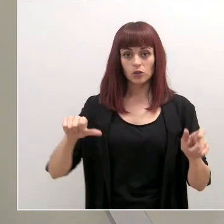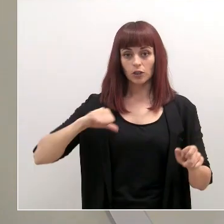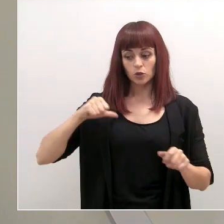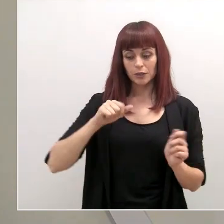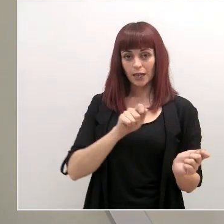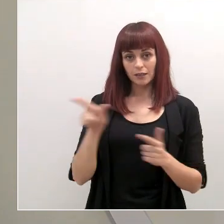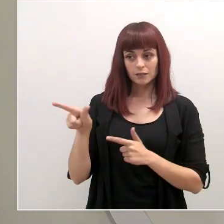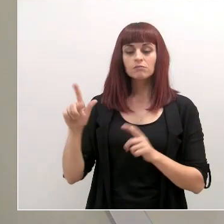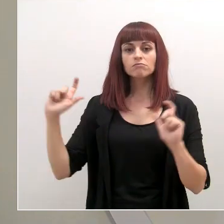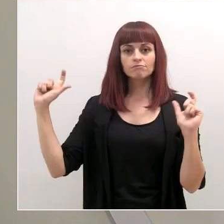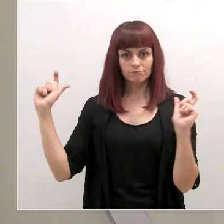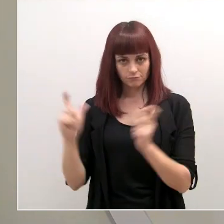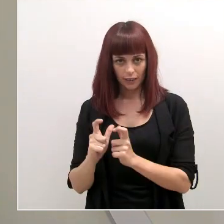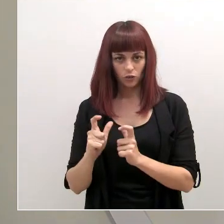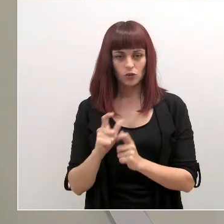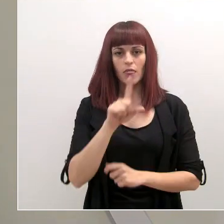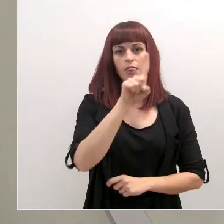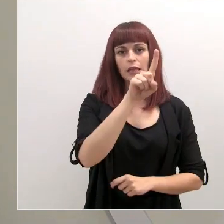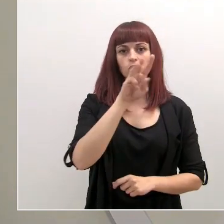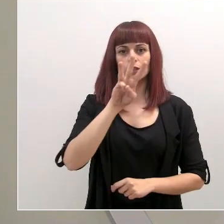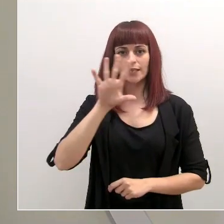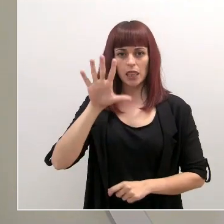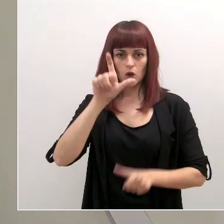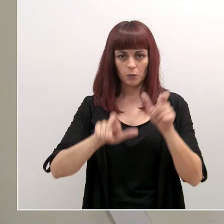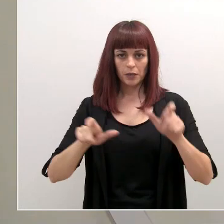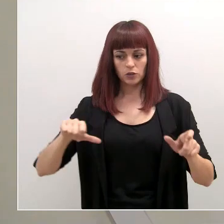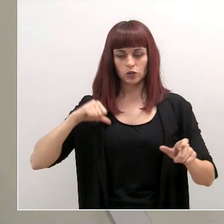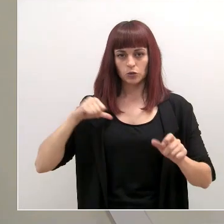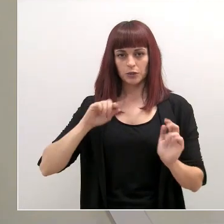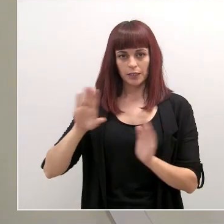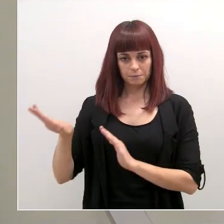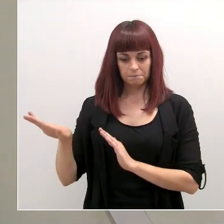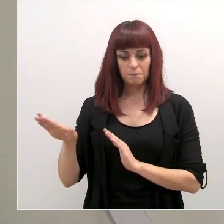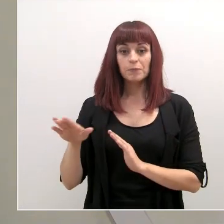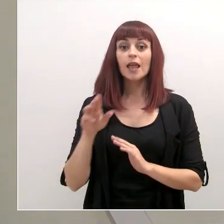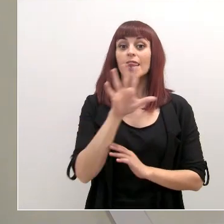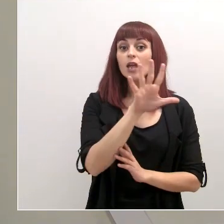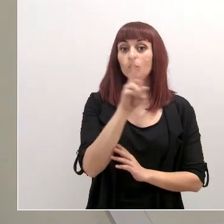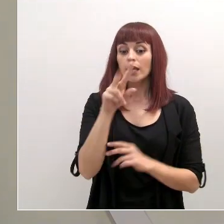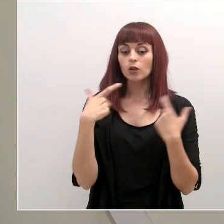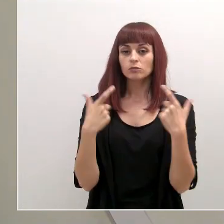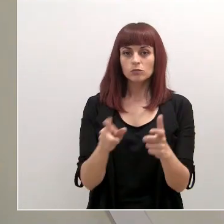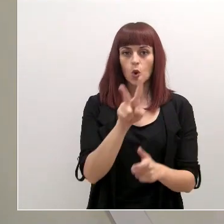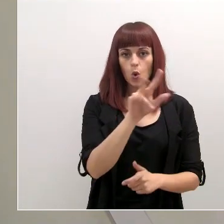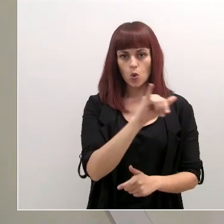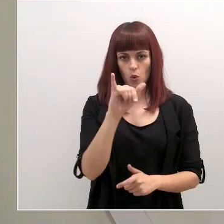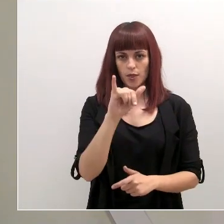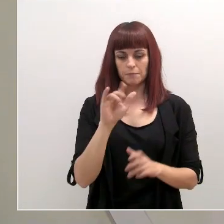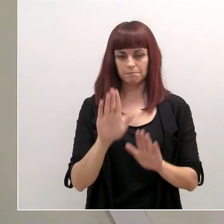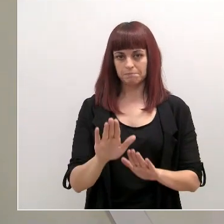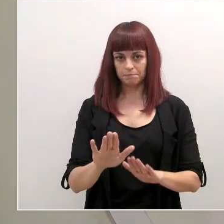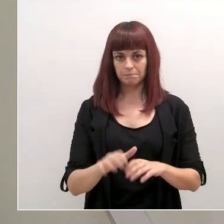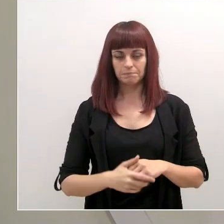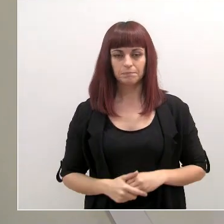hospitalizadas descendía un día más a la cifra de 135 personas, de las que 52 se hallan en las unidades de